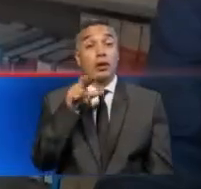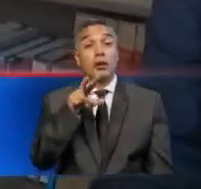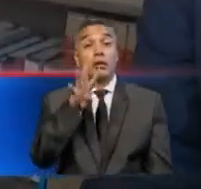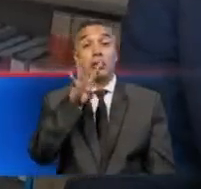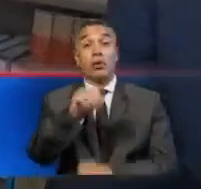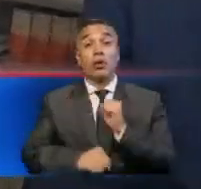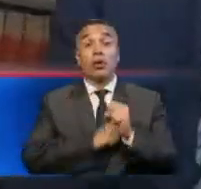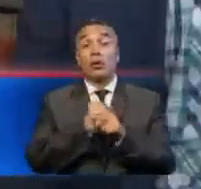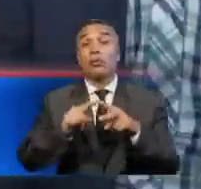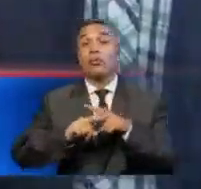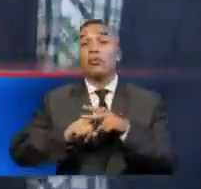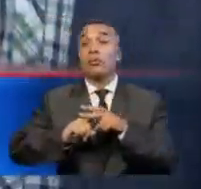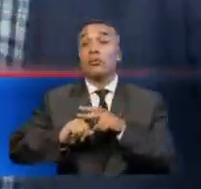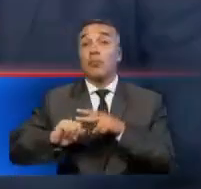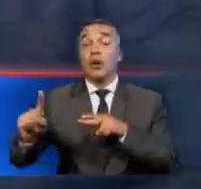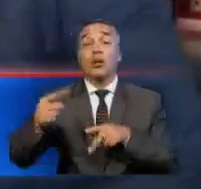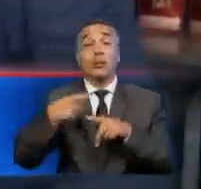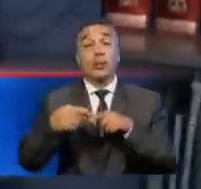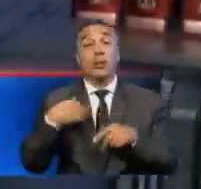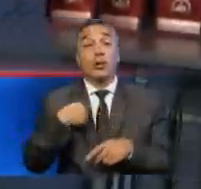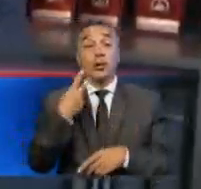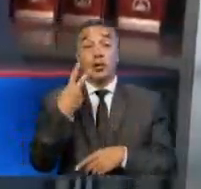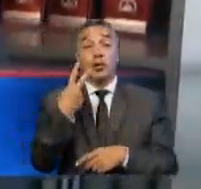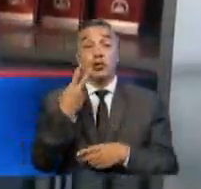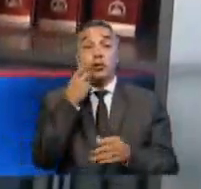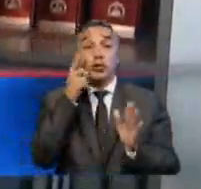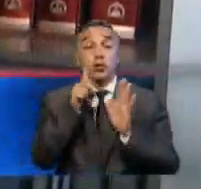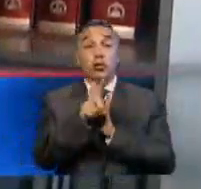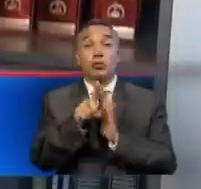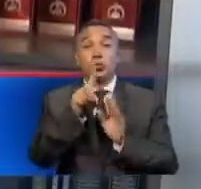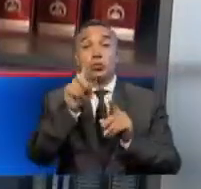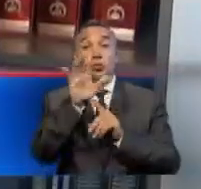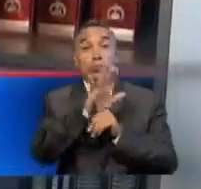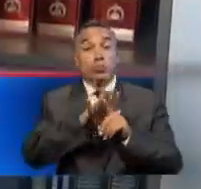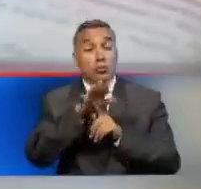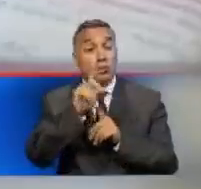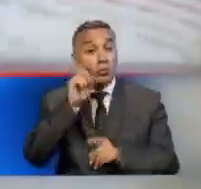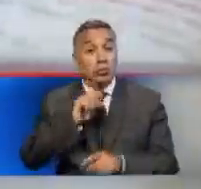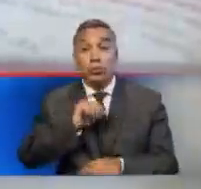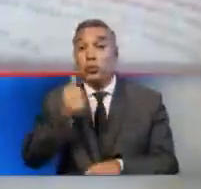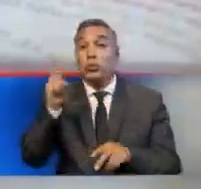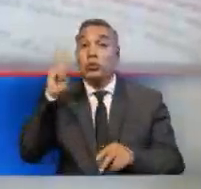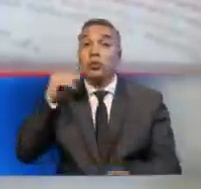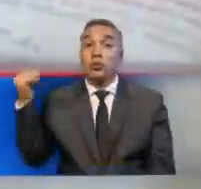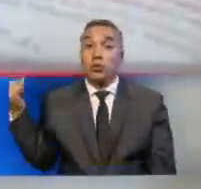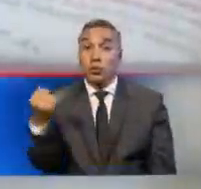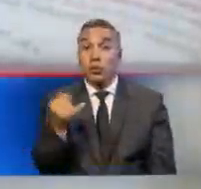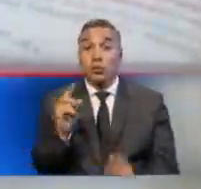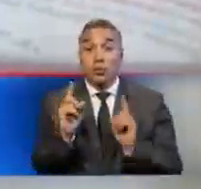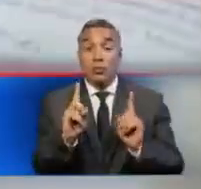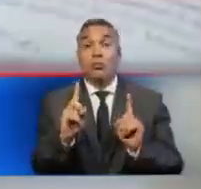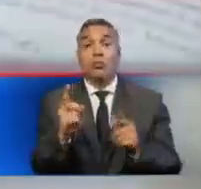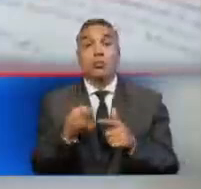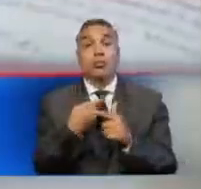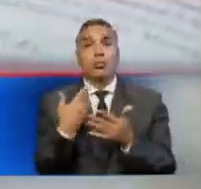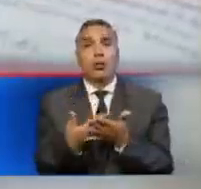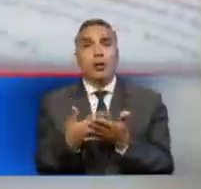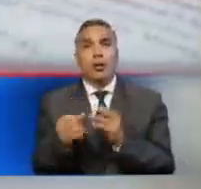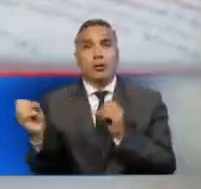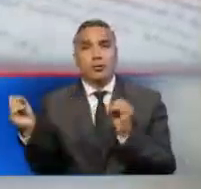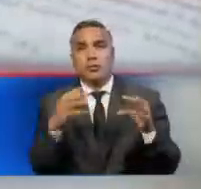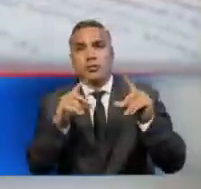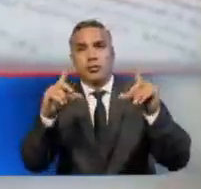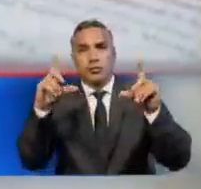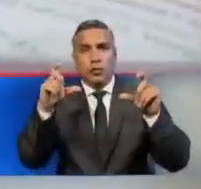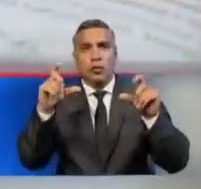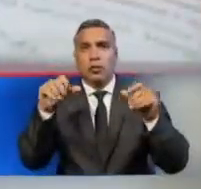años huyó, a pesar de tener 2 procesos, uno por abuso sexual y otro por violación. Las pruebas son los chats,